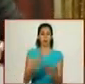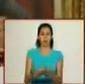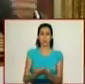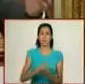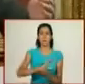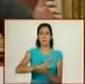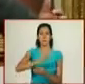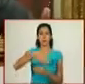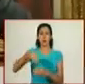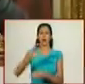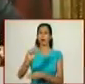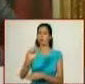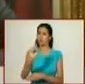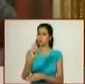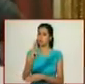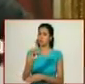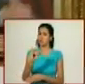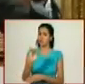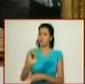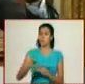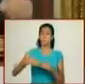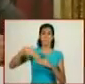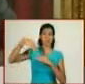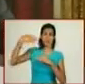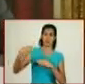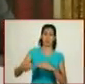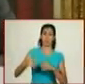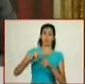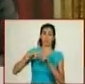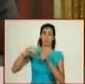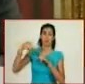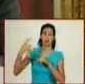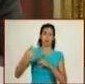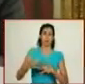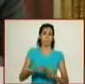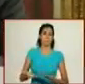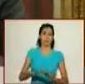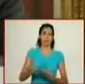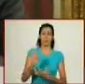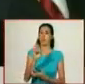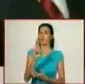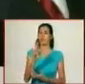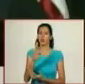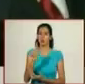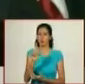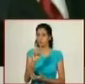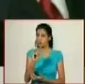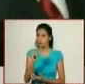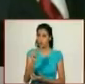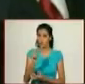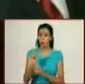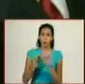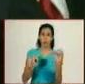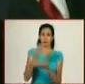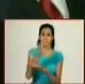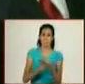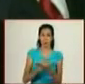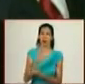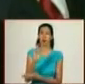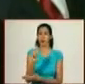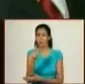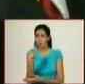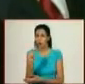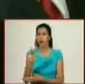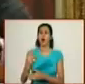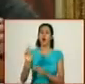el mar Caspio y más allá, la Eurasia, el Oriente Medio, Qatar, el